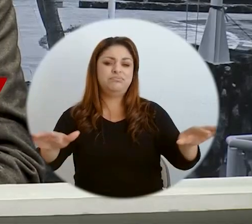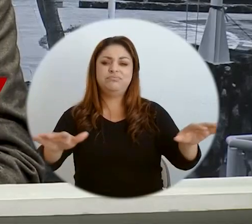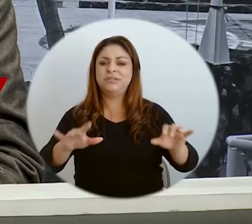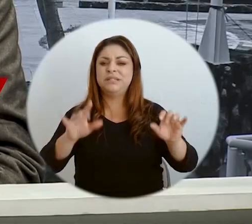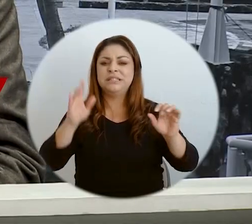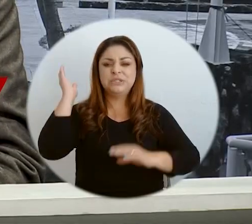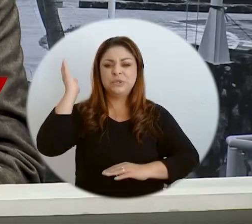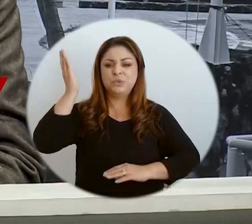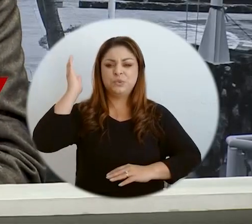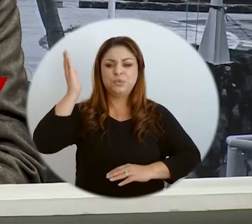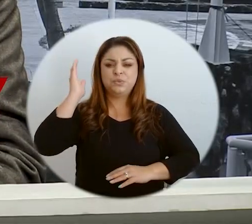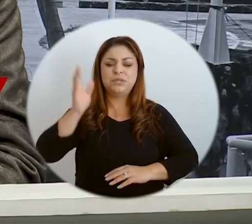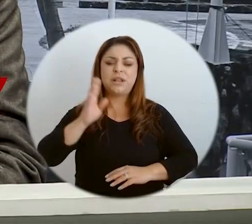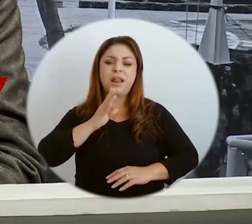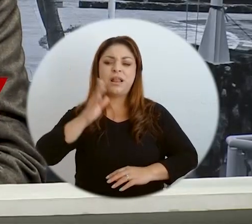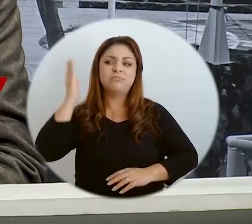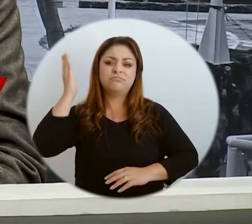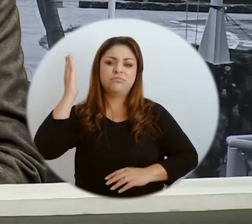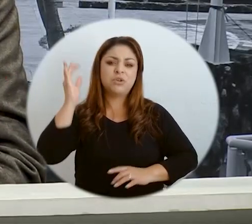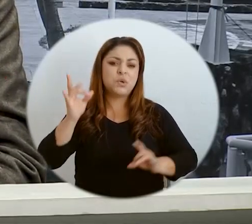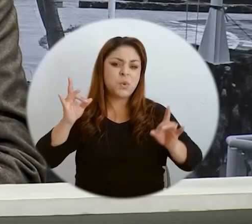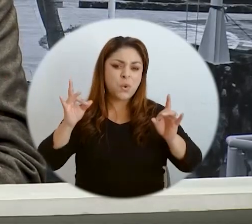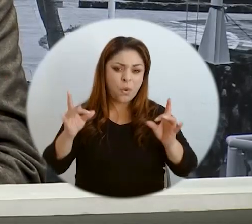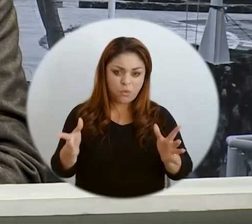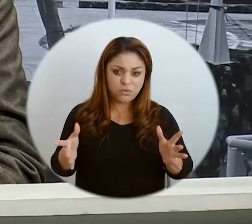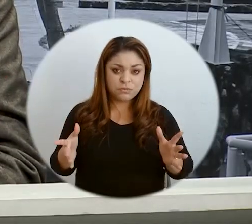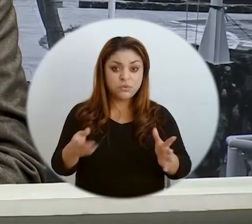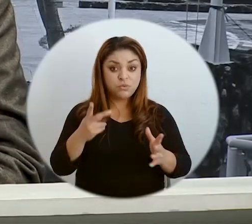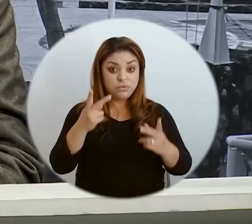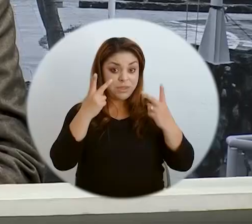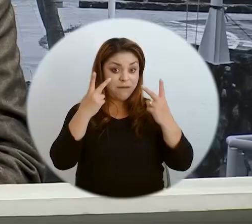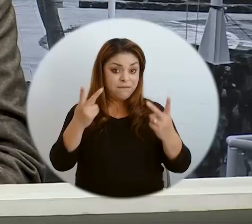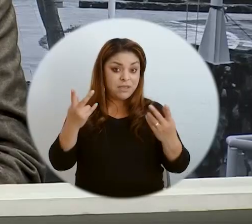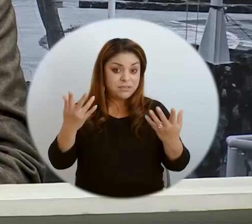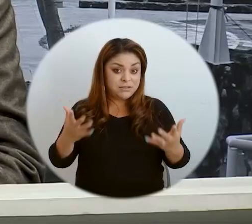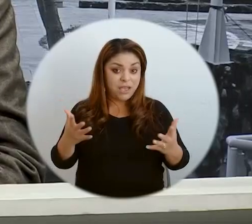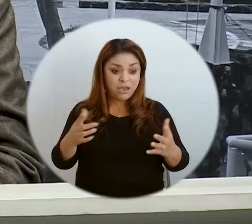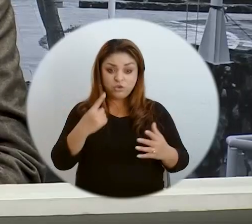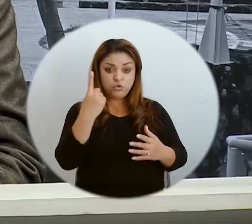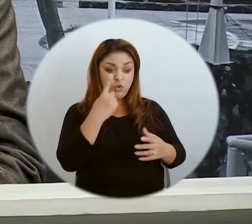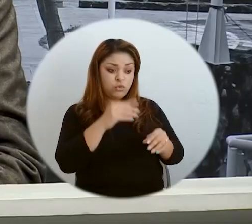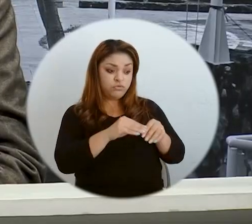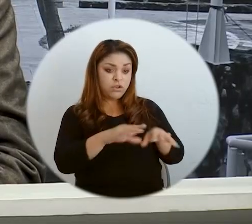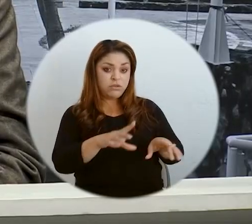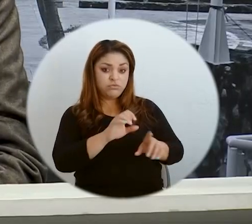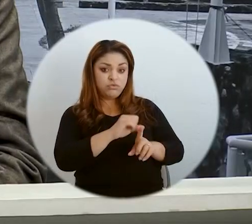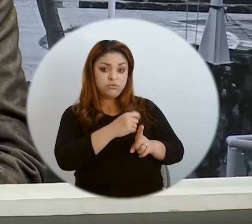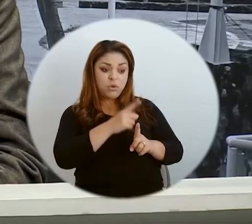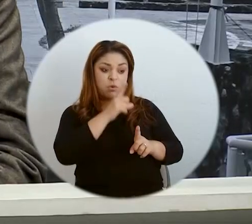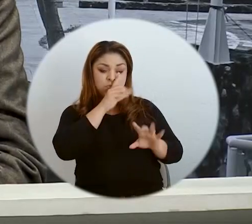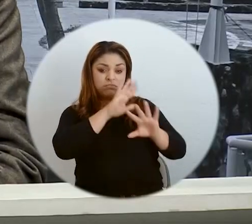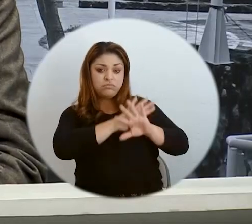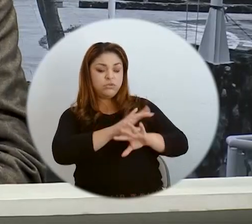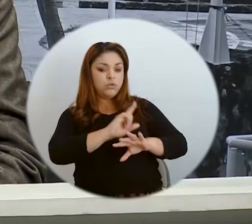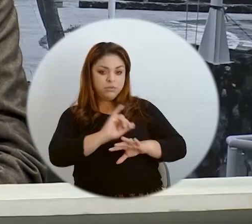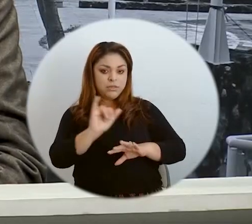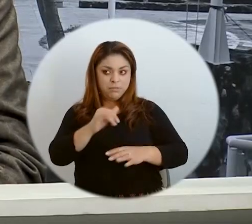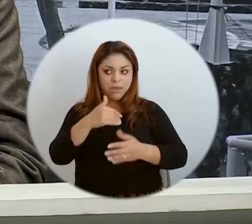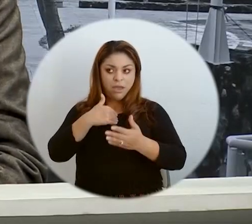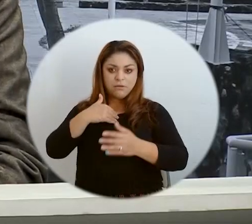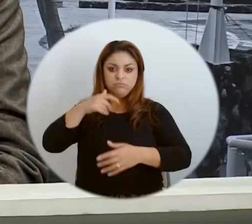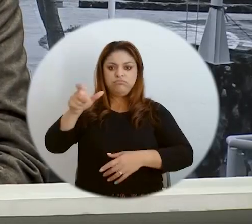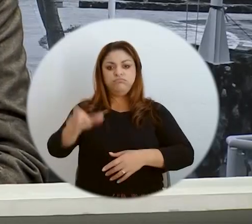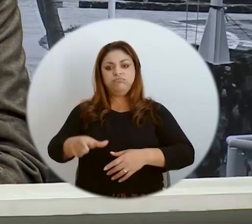la proliferación de los discursos de odio, por ejemplo, que no son solamente ahí, también lo estamos viendo ya entre actores políticos, ¿verdad?